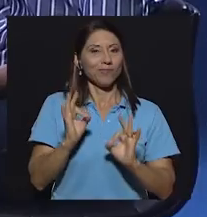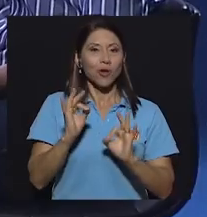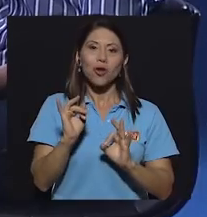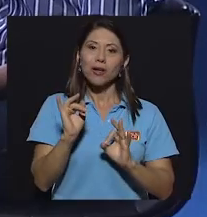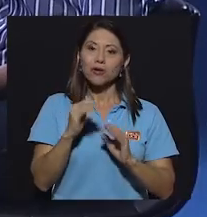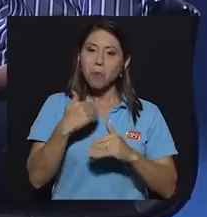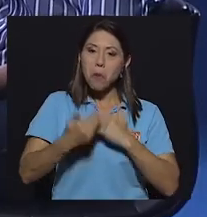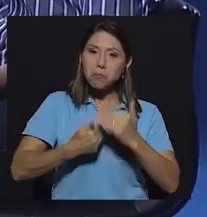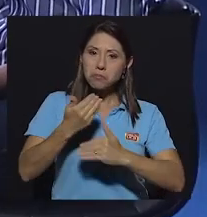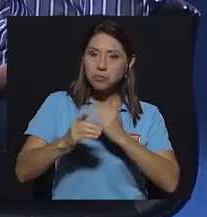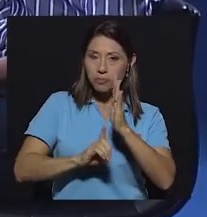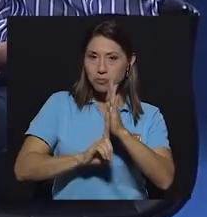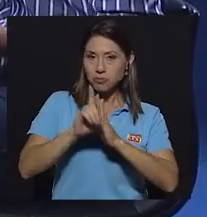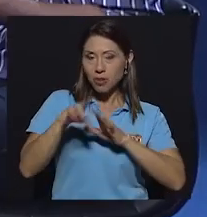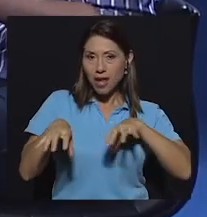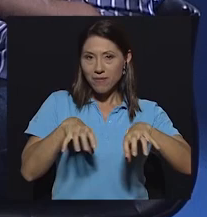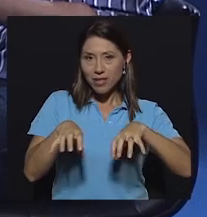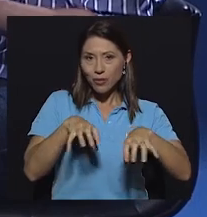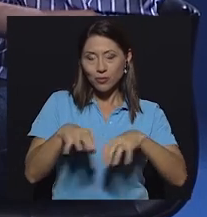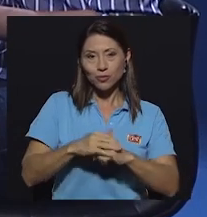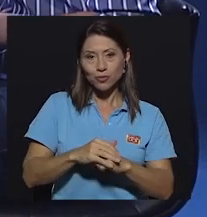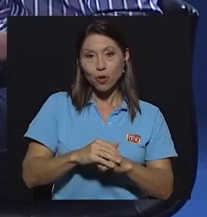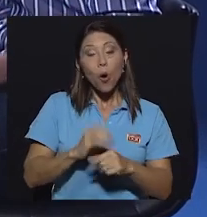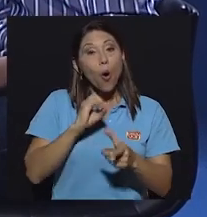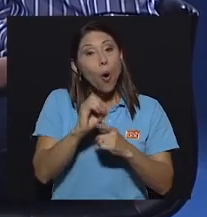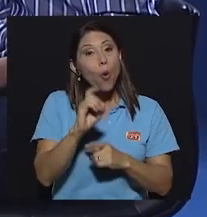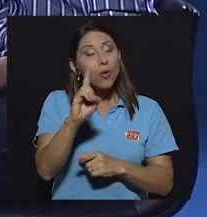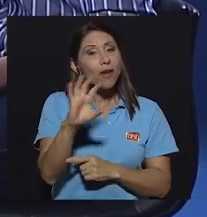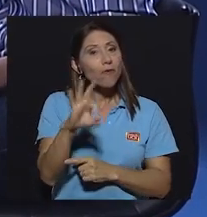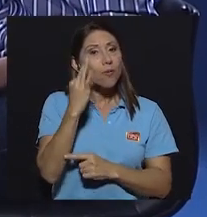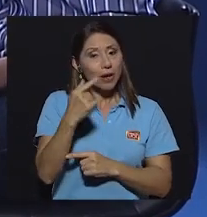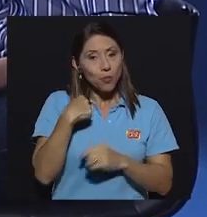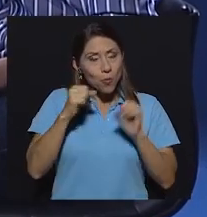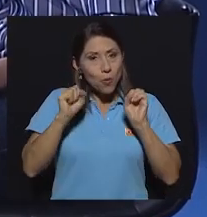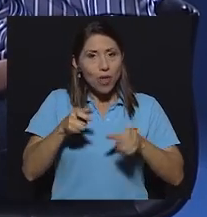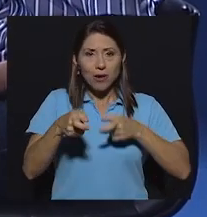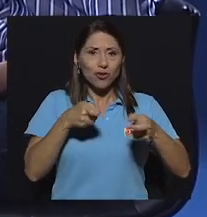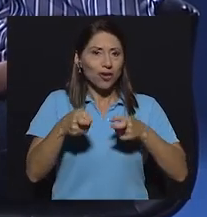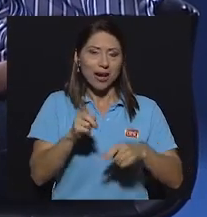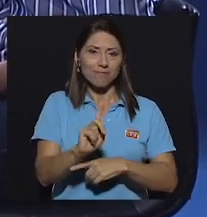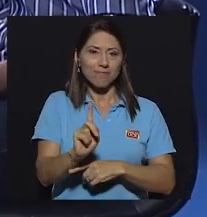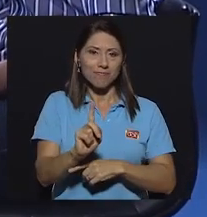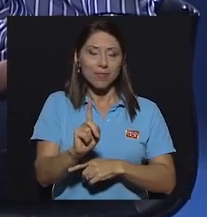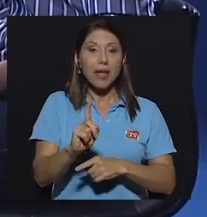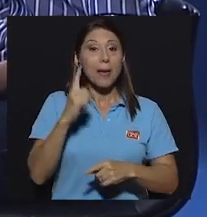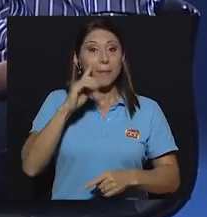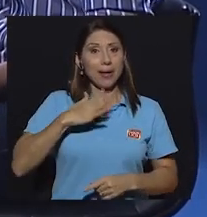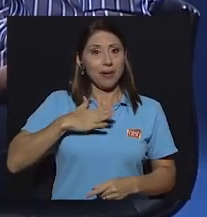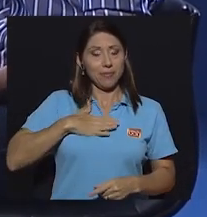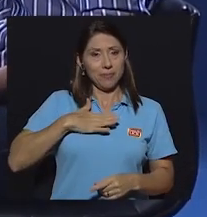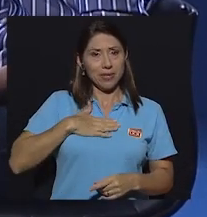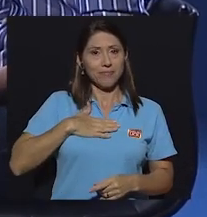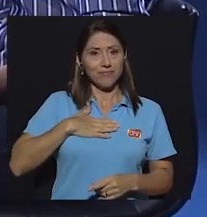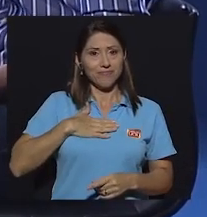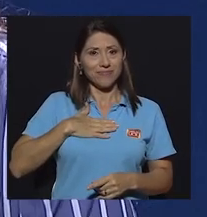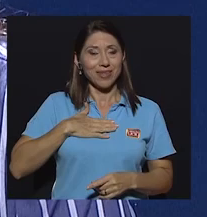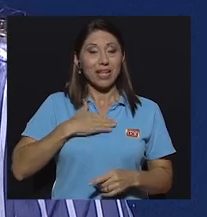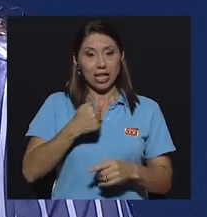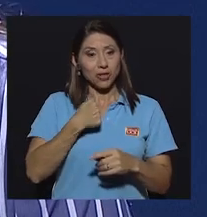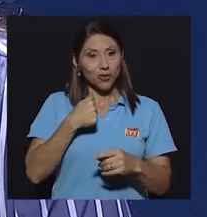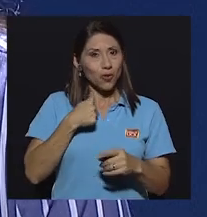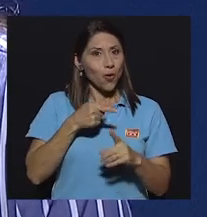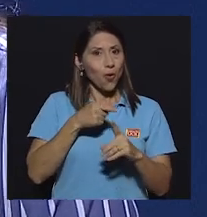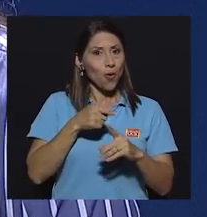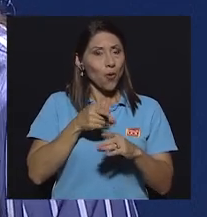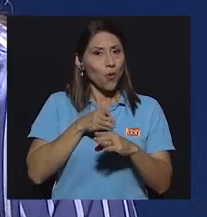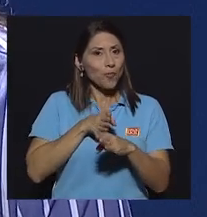eventos, o digamos de una forma donde uno la pueda controlar. Entonces, para mí, viniendo del campo de ficción, eso